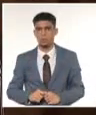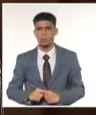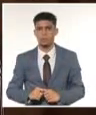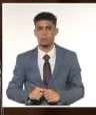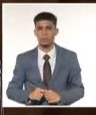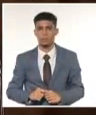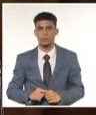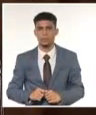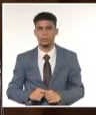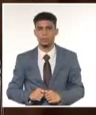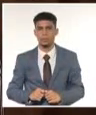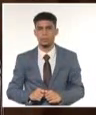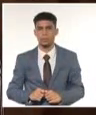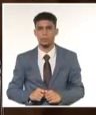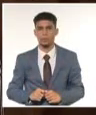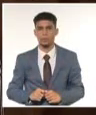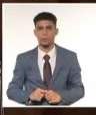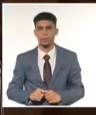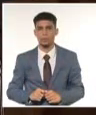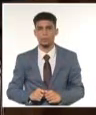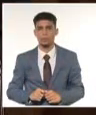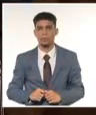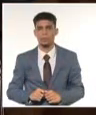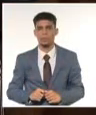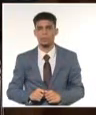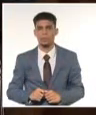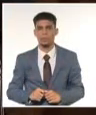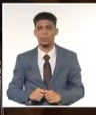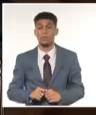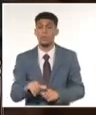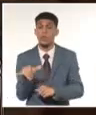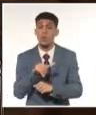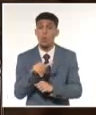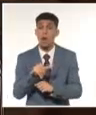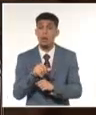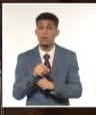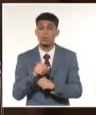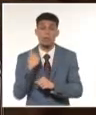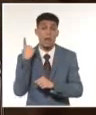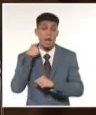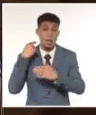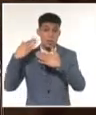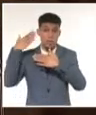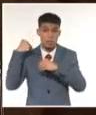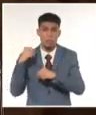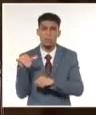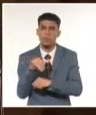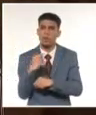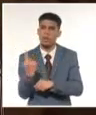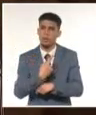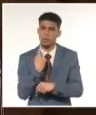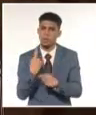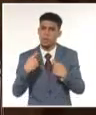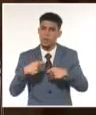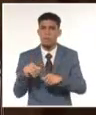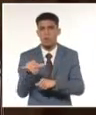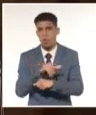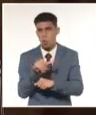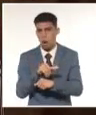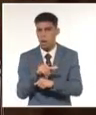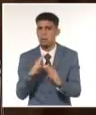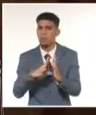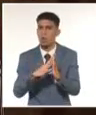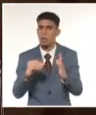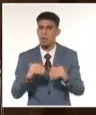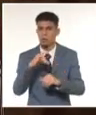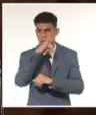la serranía rebelde. De esa manera se afianza una profunda y sentida convicción de que sí